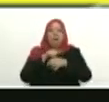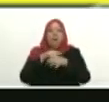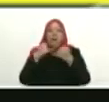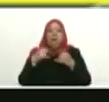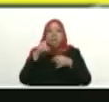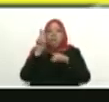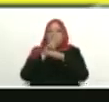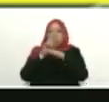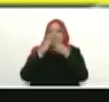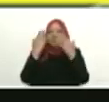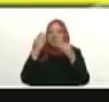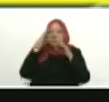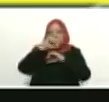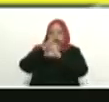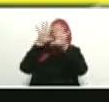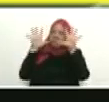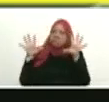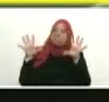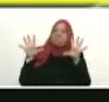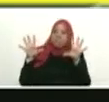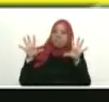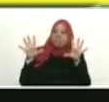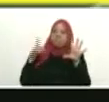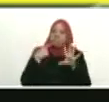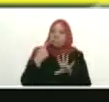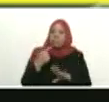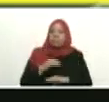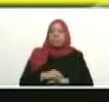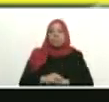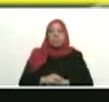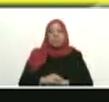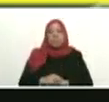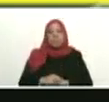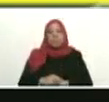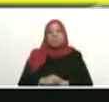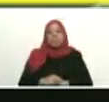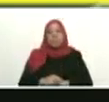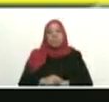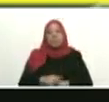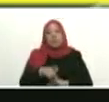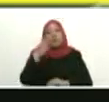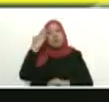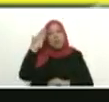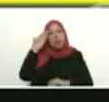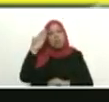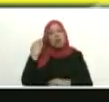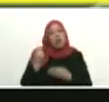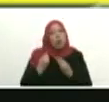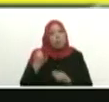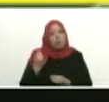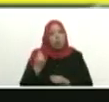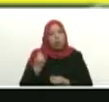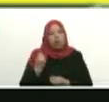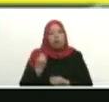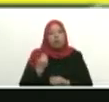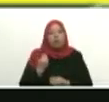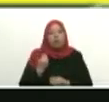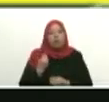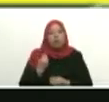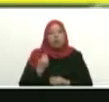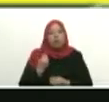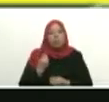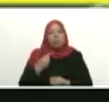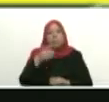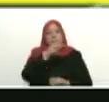de manera muy serena, le aclaró y le dijo, ¿ustedes saben cómo es la cosa? Que